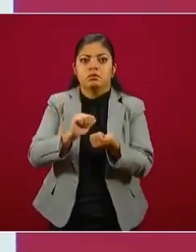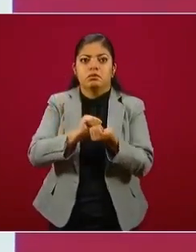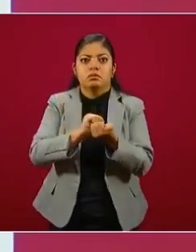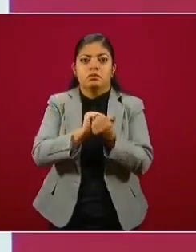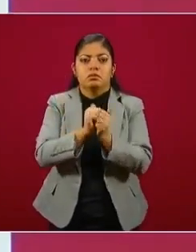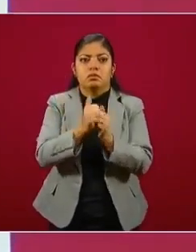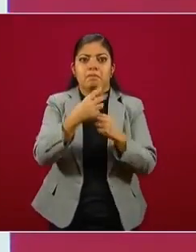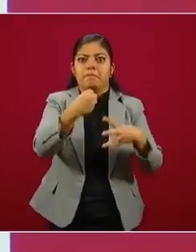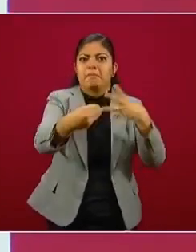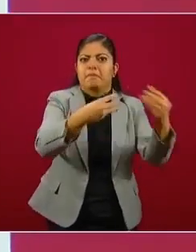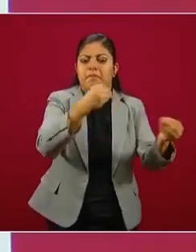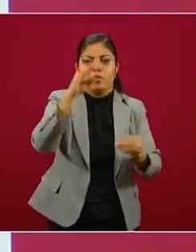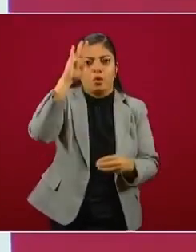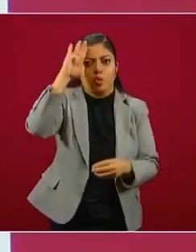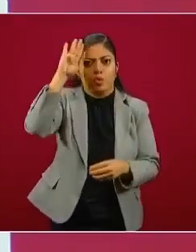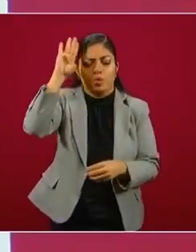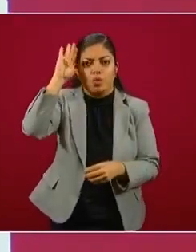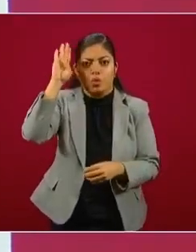de potencias,